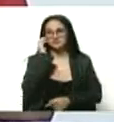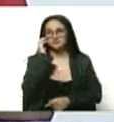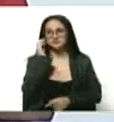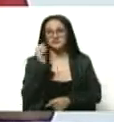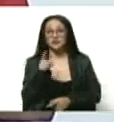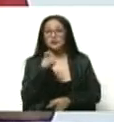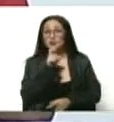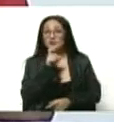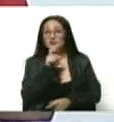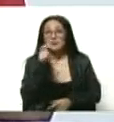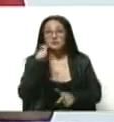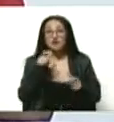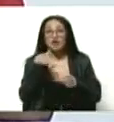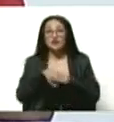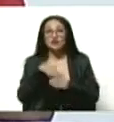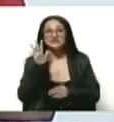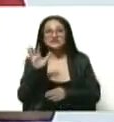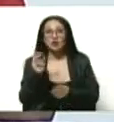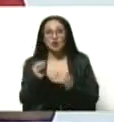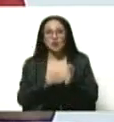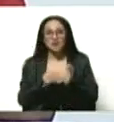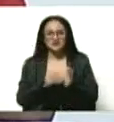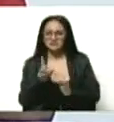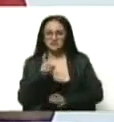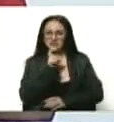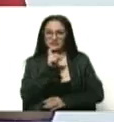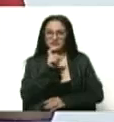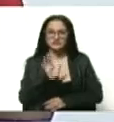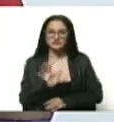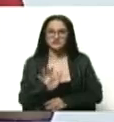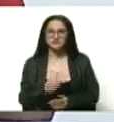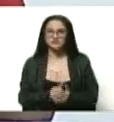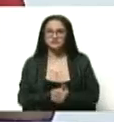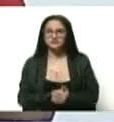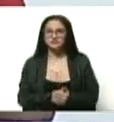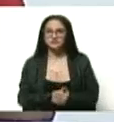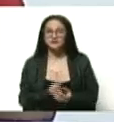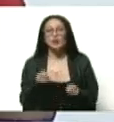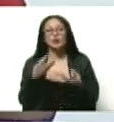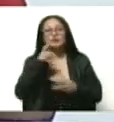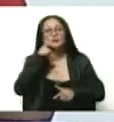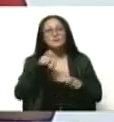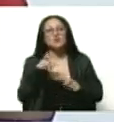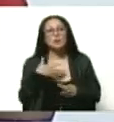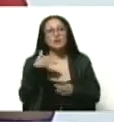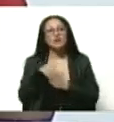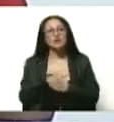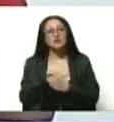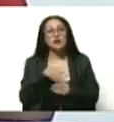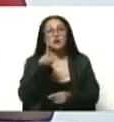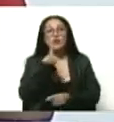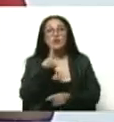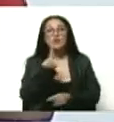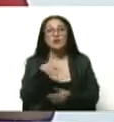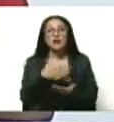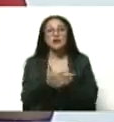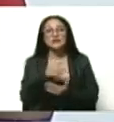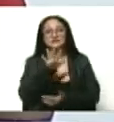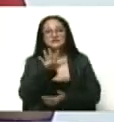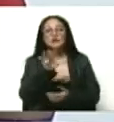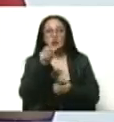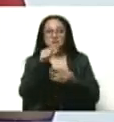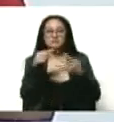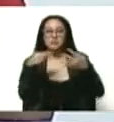veces. Muy, pero muy difícil. ¿Por cuántas personas puedo votar? Entre 1 y 5,